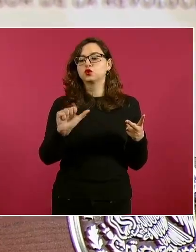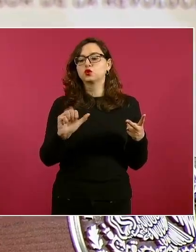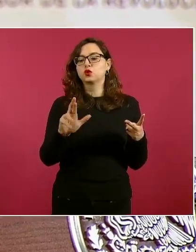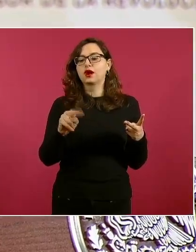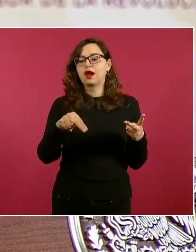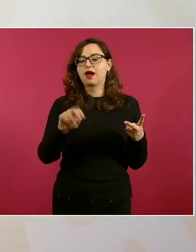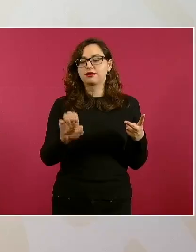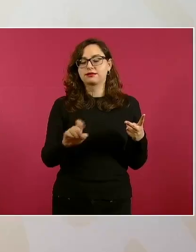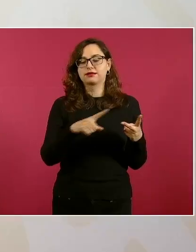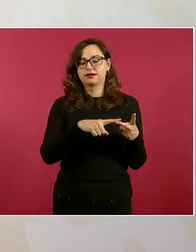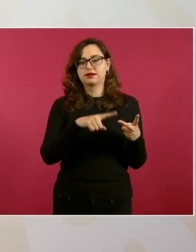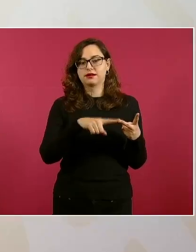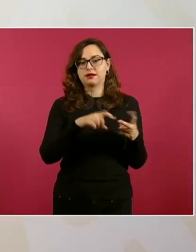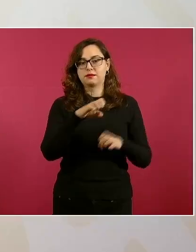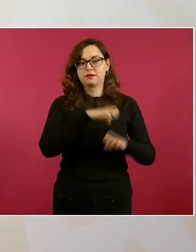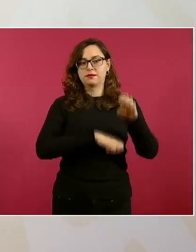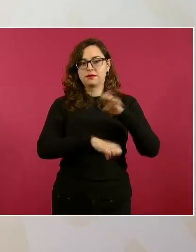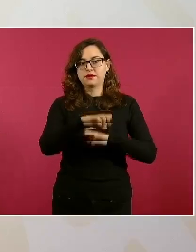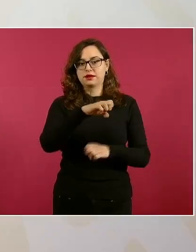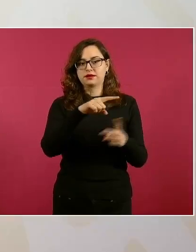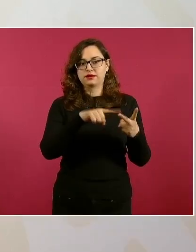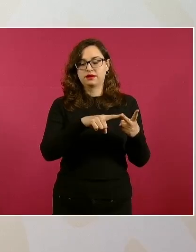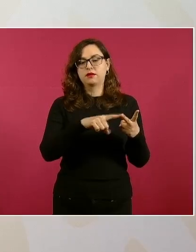Vizcaro.